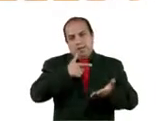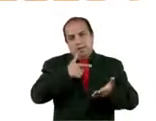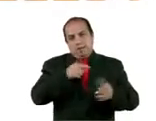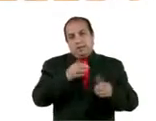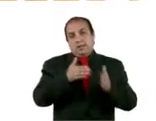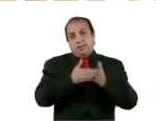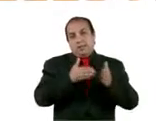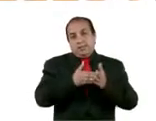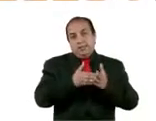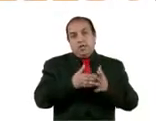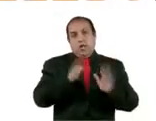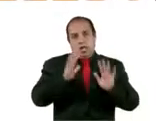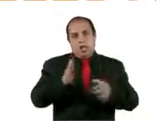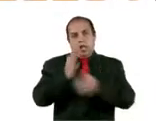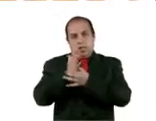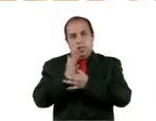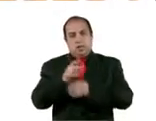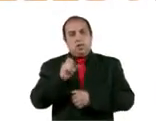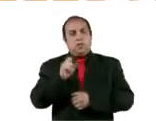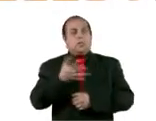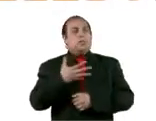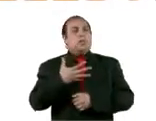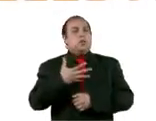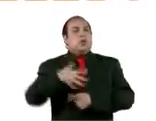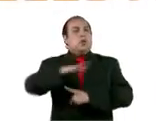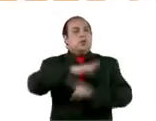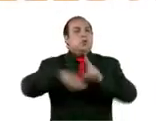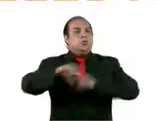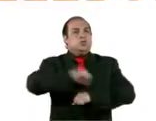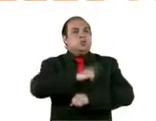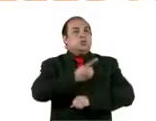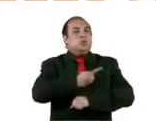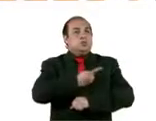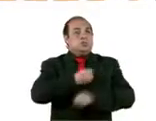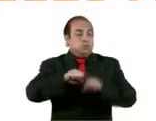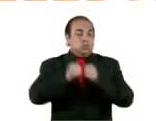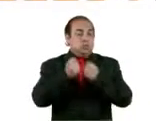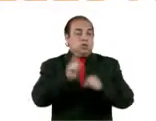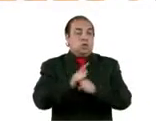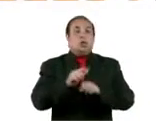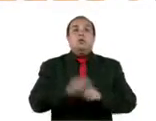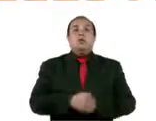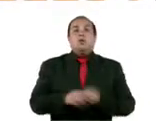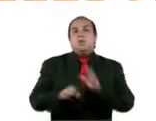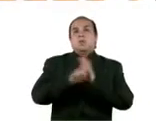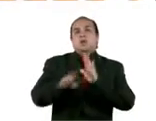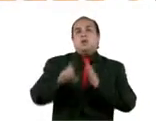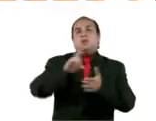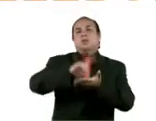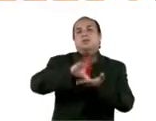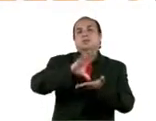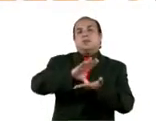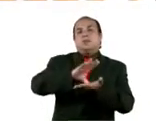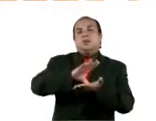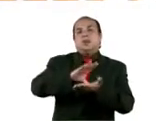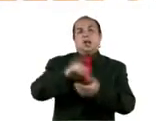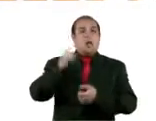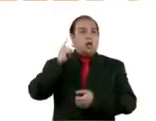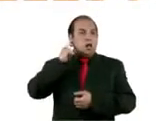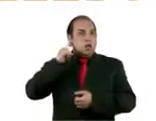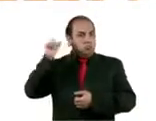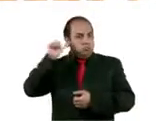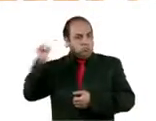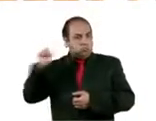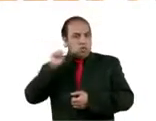limitante, porque como se señalaba es también con el contexto social. Entonces tiene que ser, por ejemplo, discapacidades de tipo